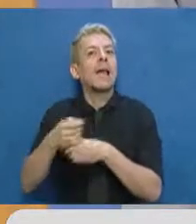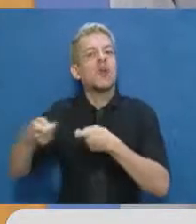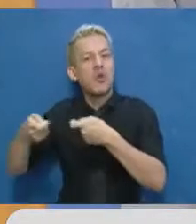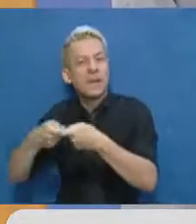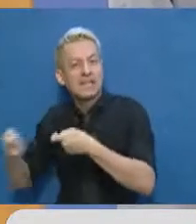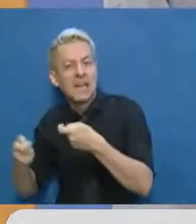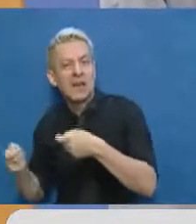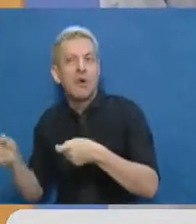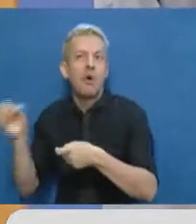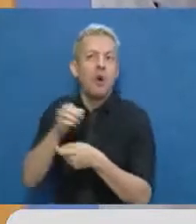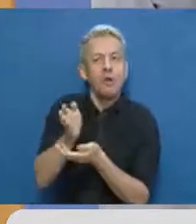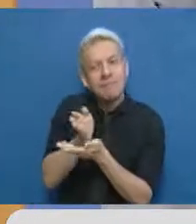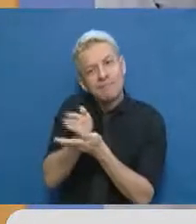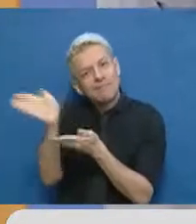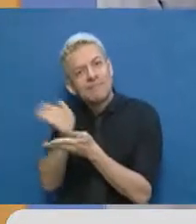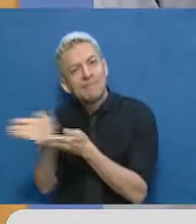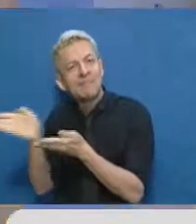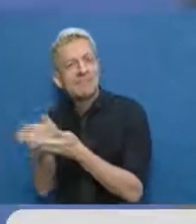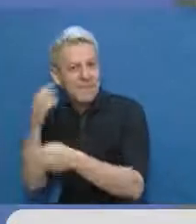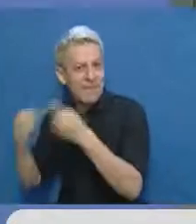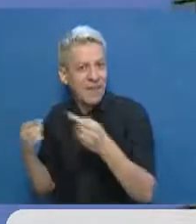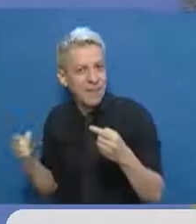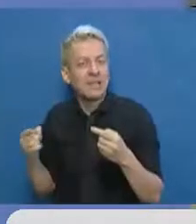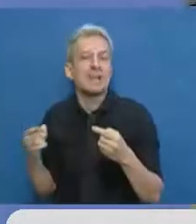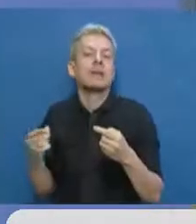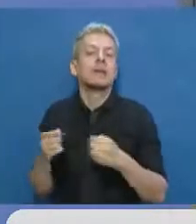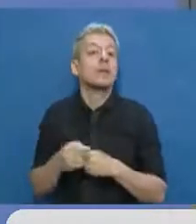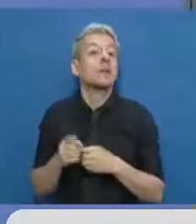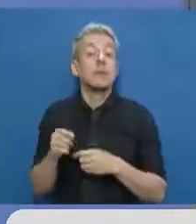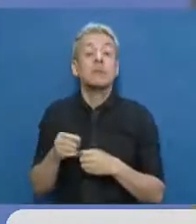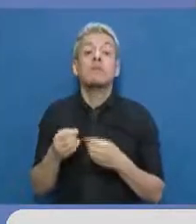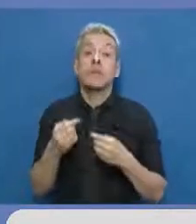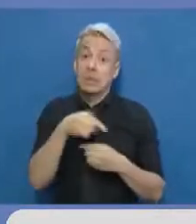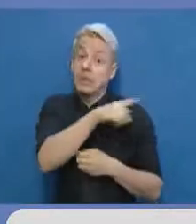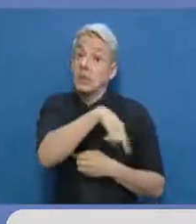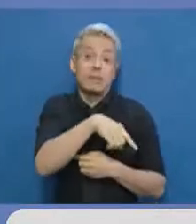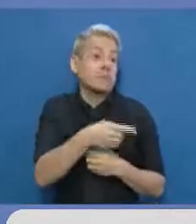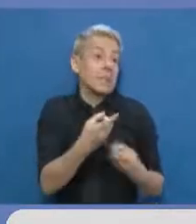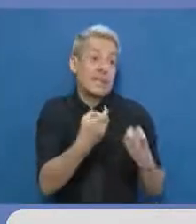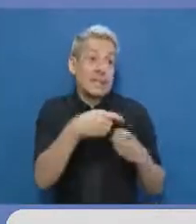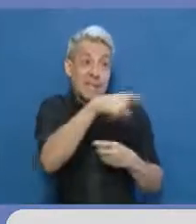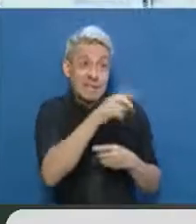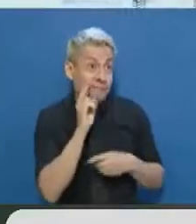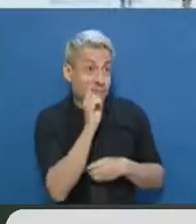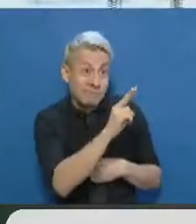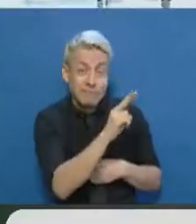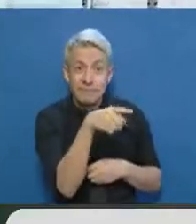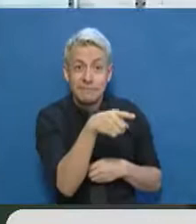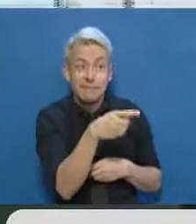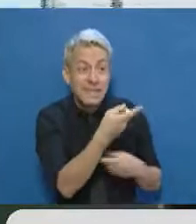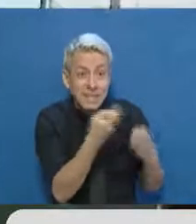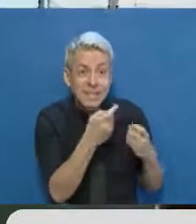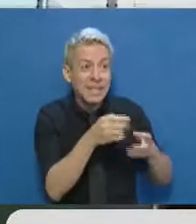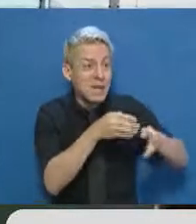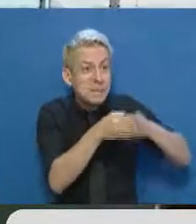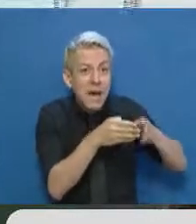comerciales o orientadas, como se las llama ahora? Es porque ellos necesitan de esto que ustedes ven en pantalla. Los